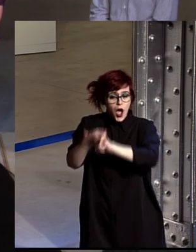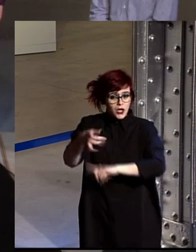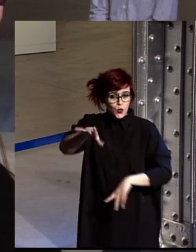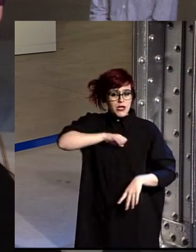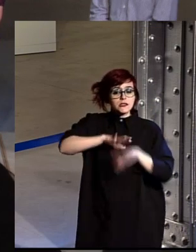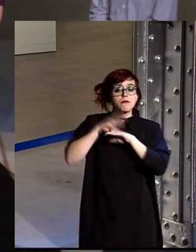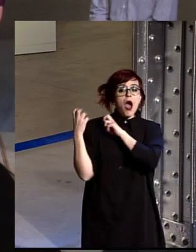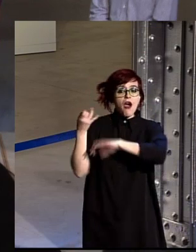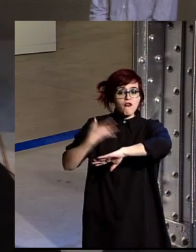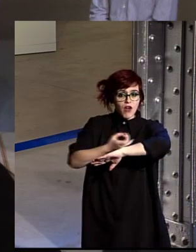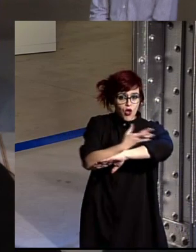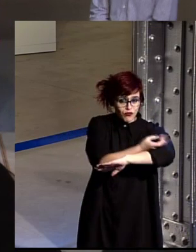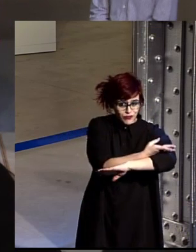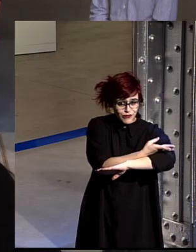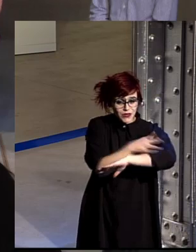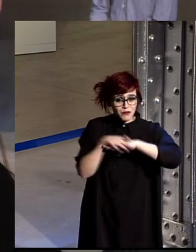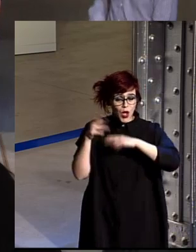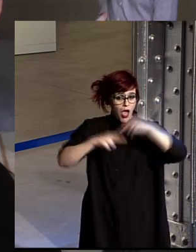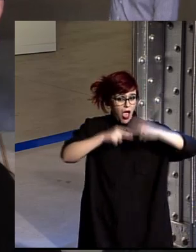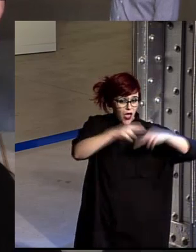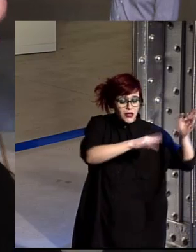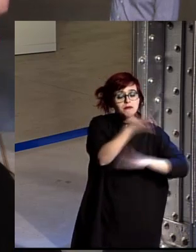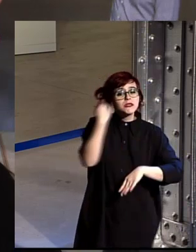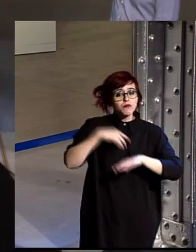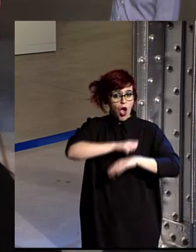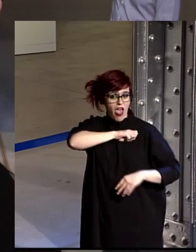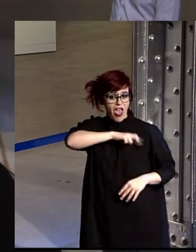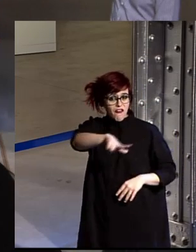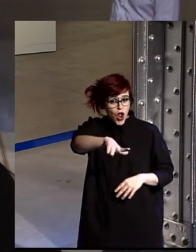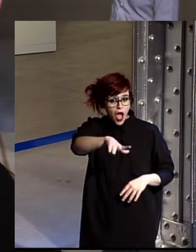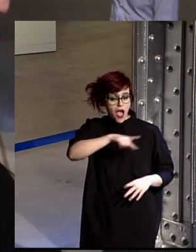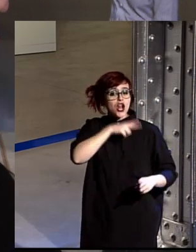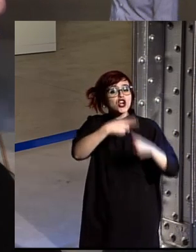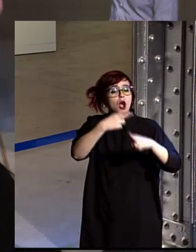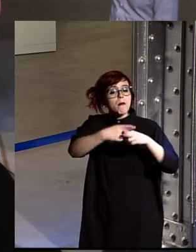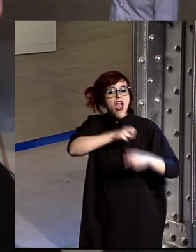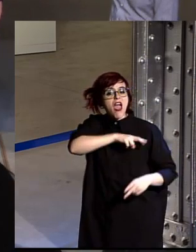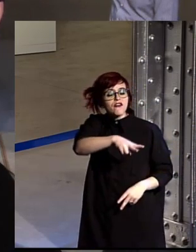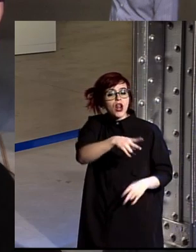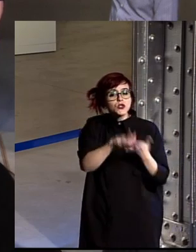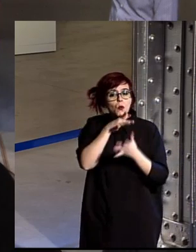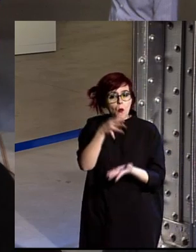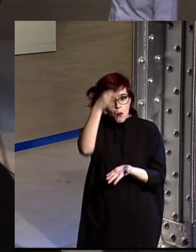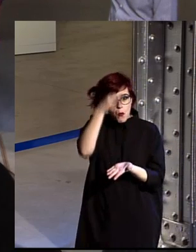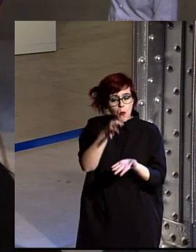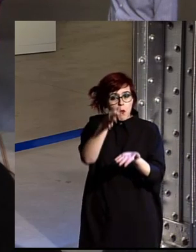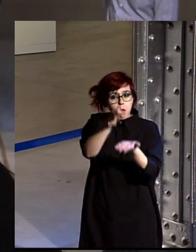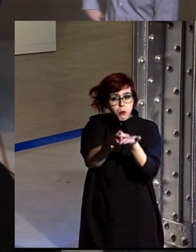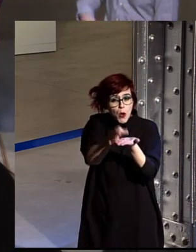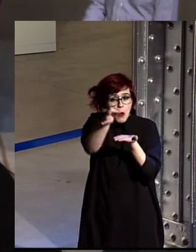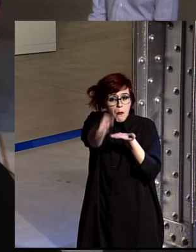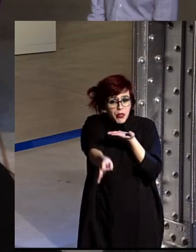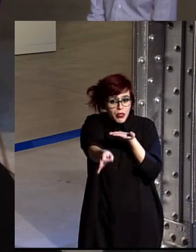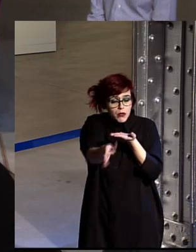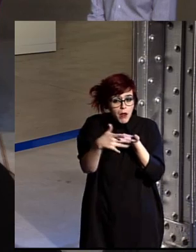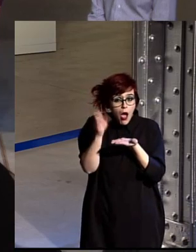El ferrocarril. ¿Qué ha pasado con ébola? Ébola en una aldea perdida que tienes que estar 48 horas en llegar al siguiente, morías por el camino. O sea,